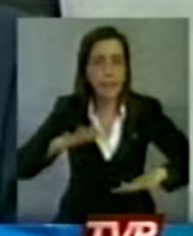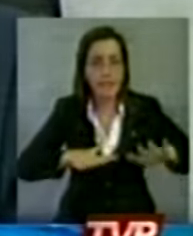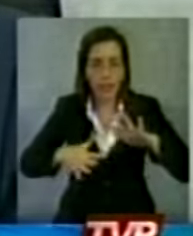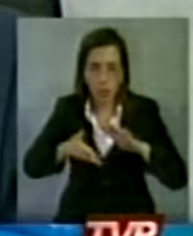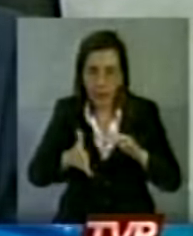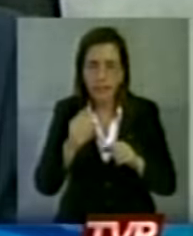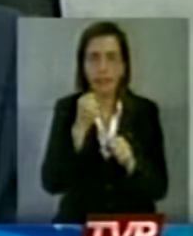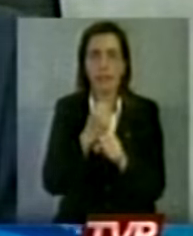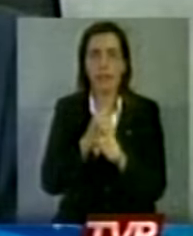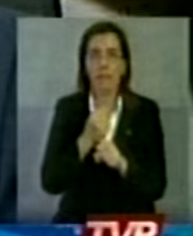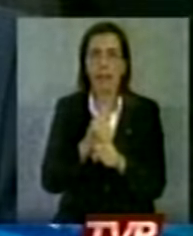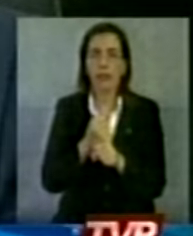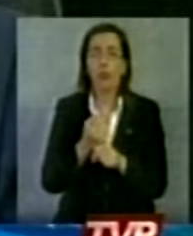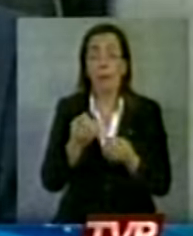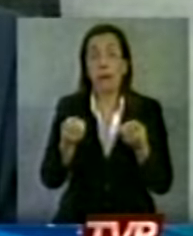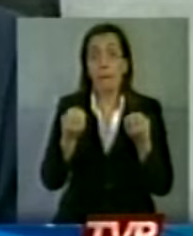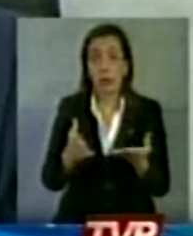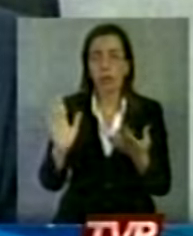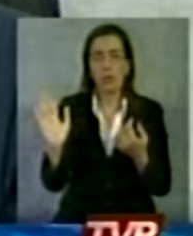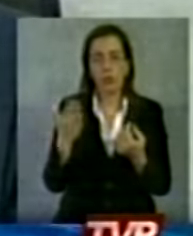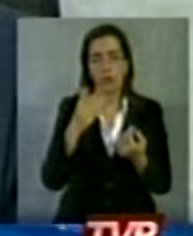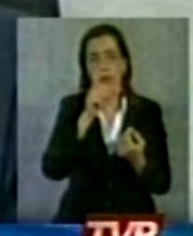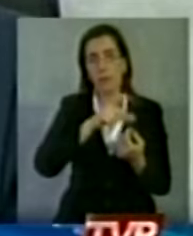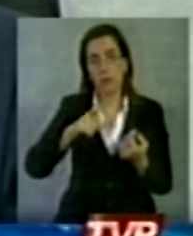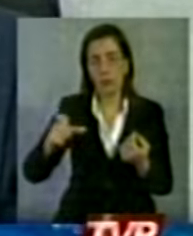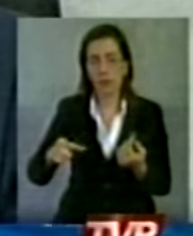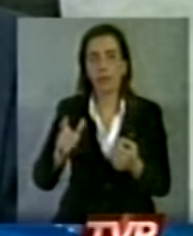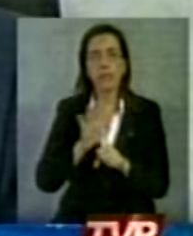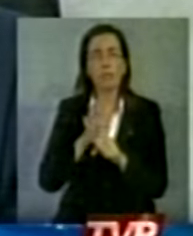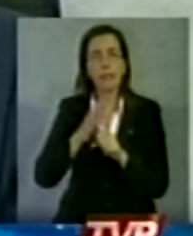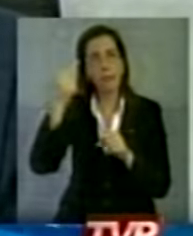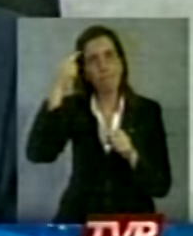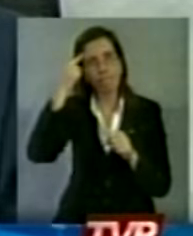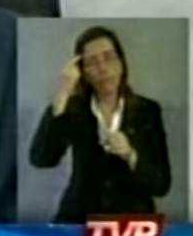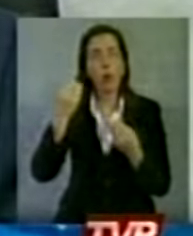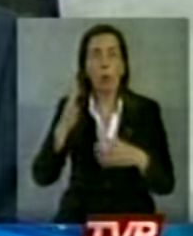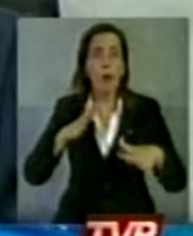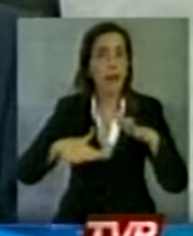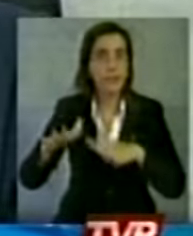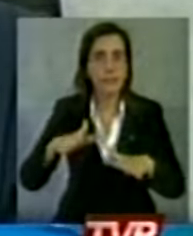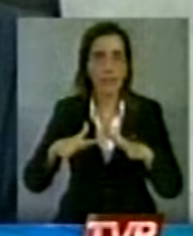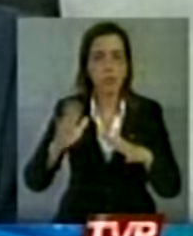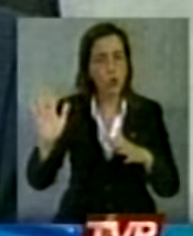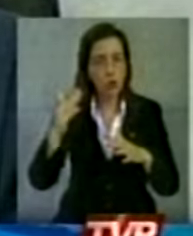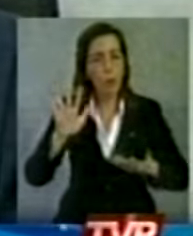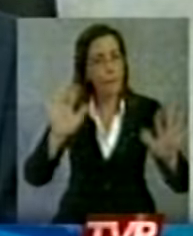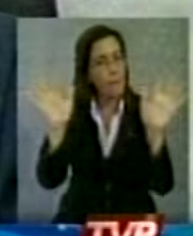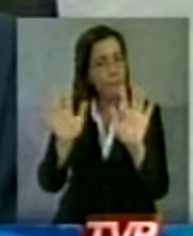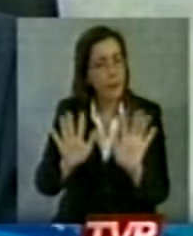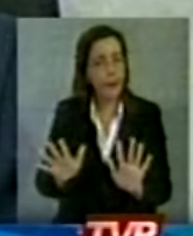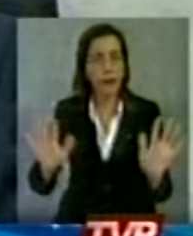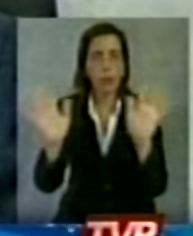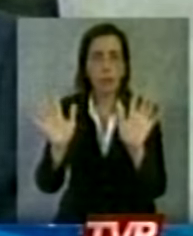acciones futuras puede enfrentar los desafíos de ese mundo tan cambiante y veloz que mencionamos